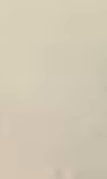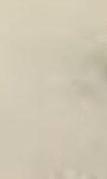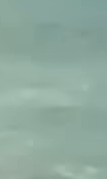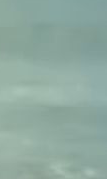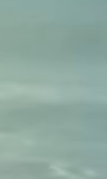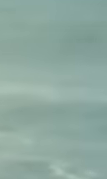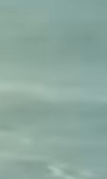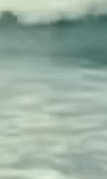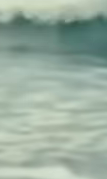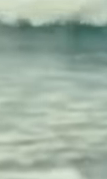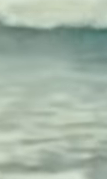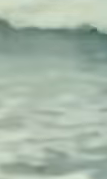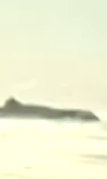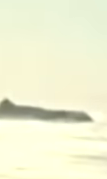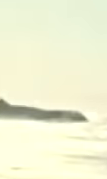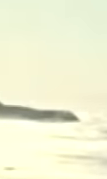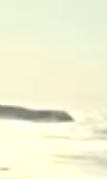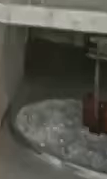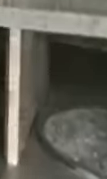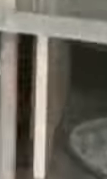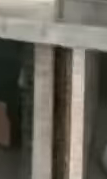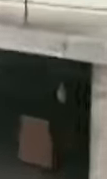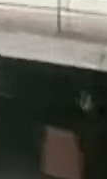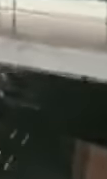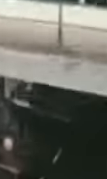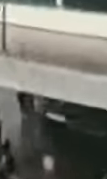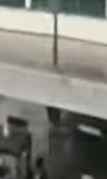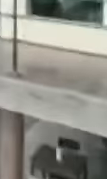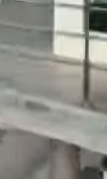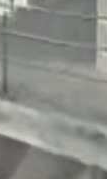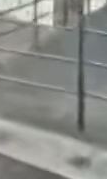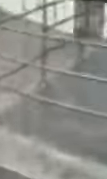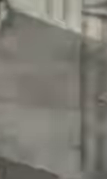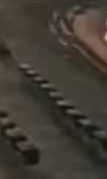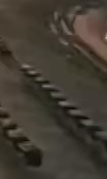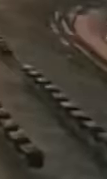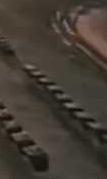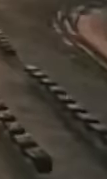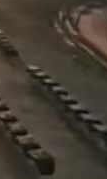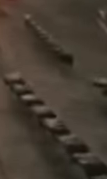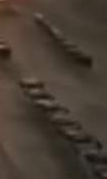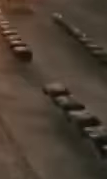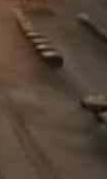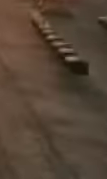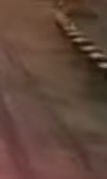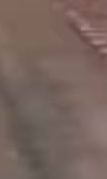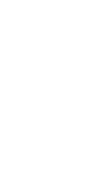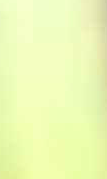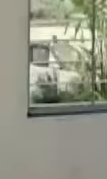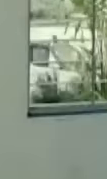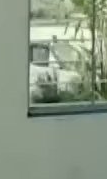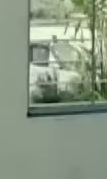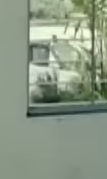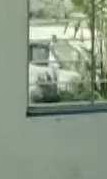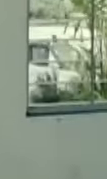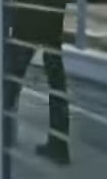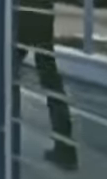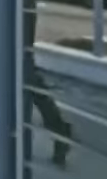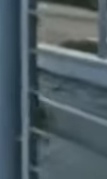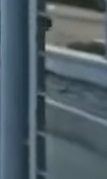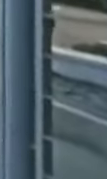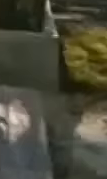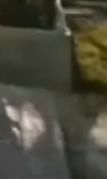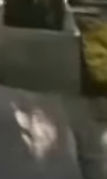para acoger a miles de visitantes que buscan disfrutar del sol y el mar. Pero este proyecto va más